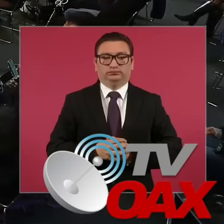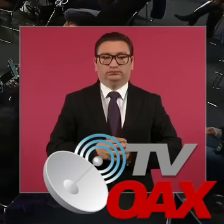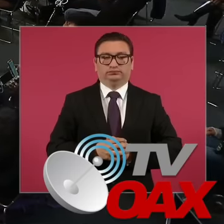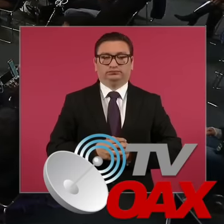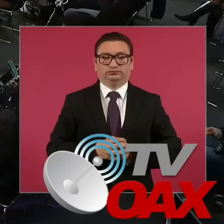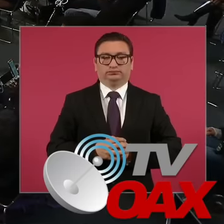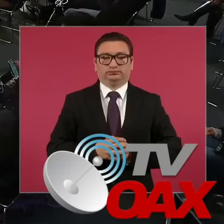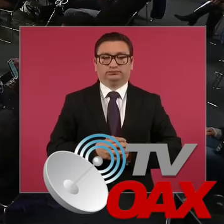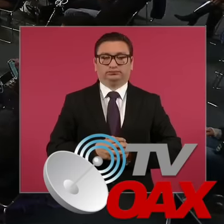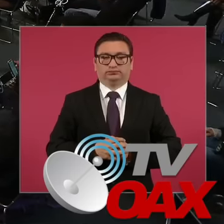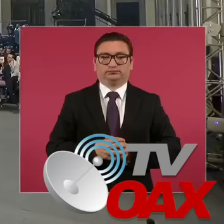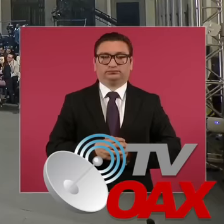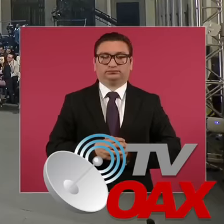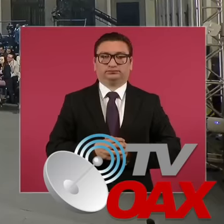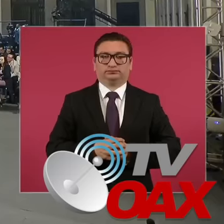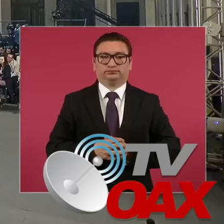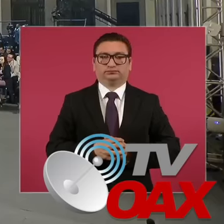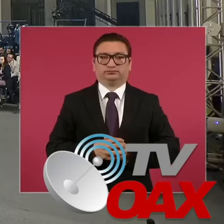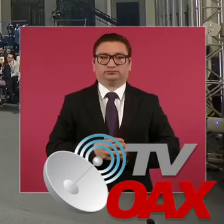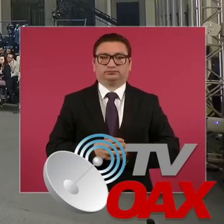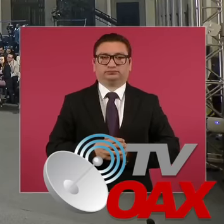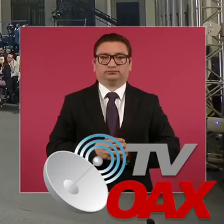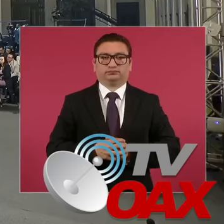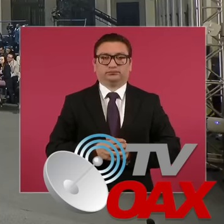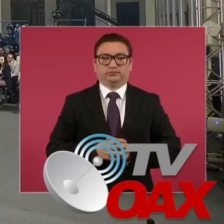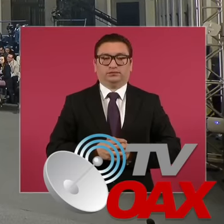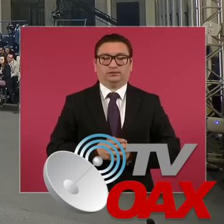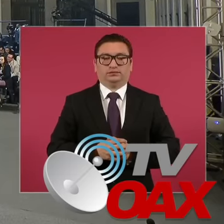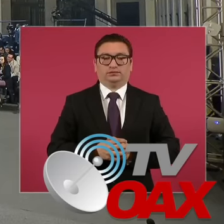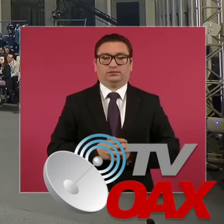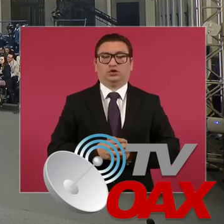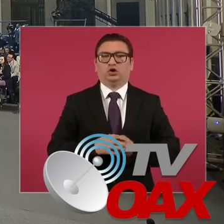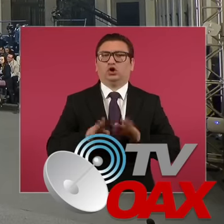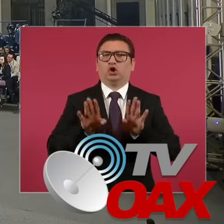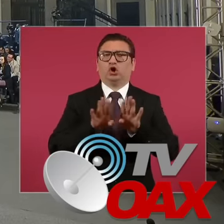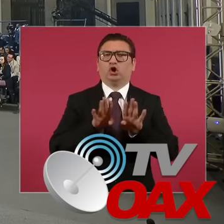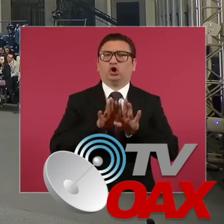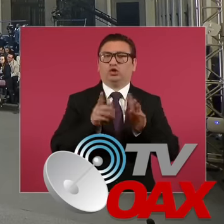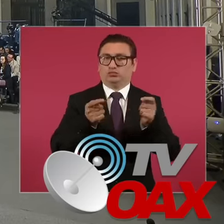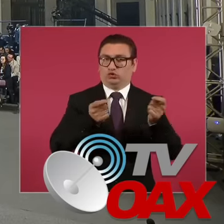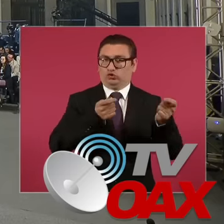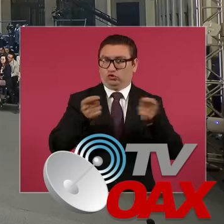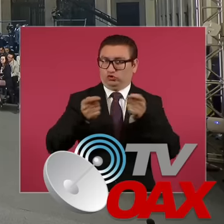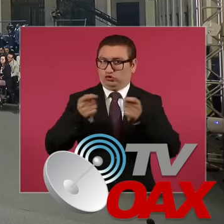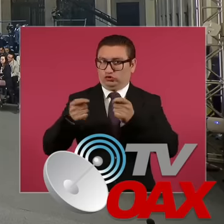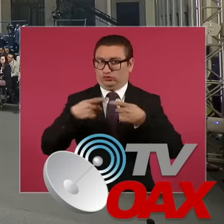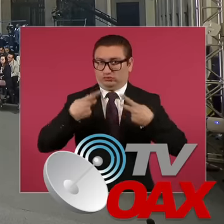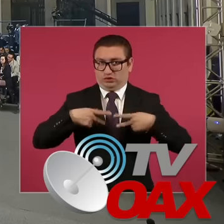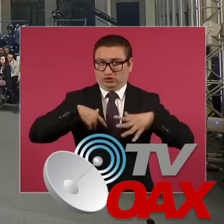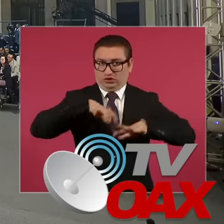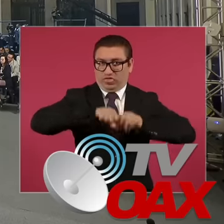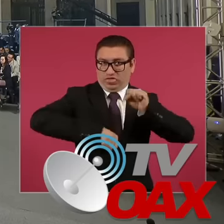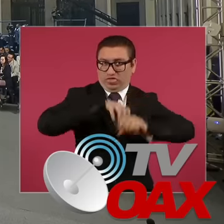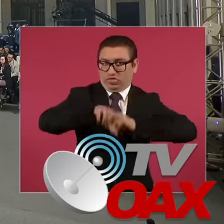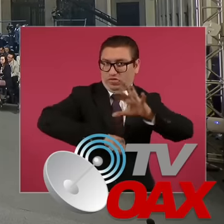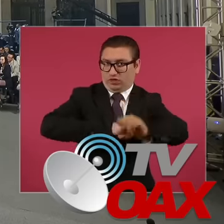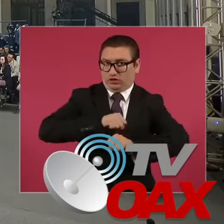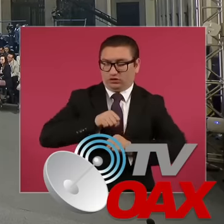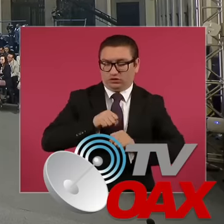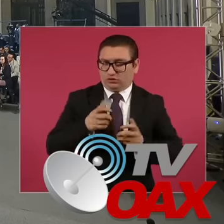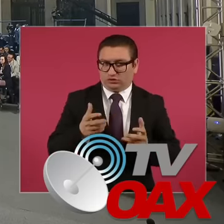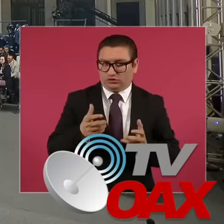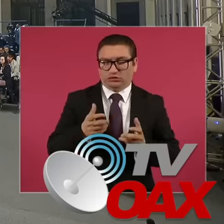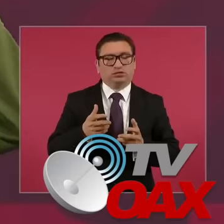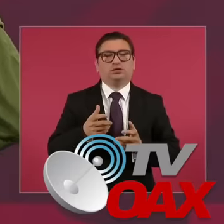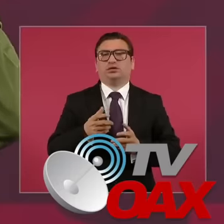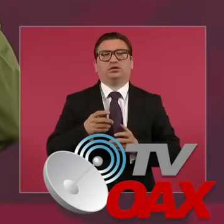gente no pueda comprar? ¿Cómo vamos a controlar que no haya acaparamiento? No